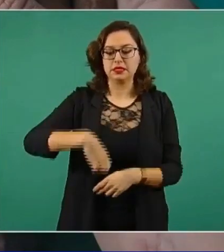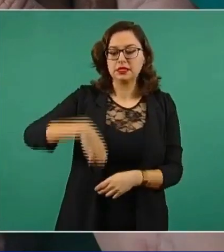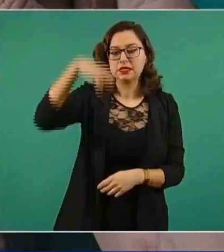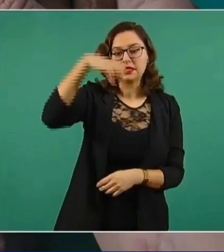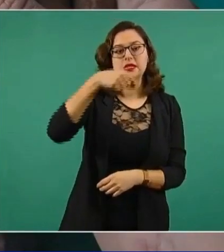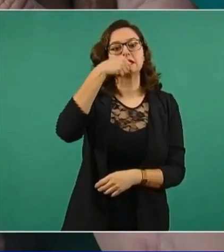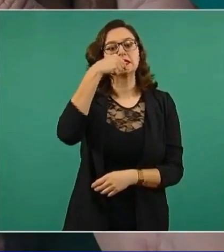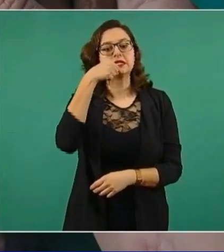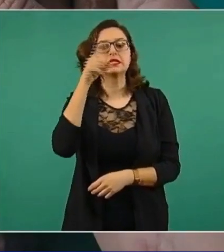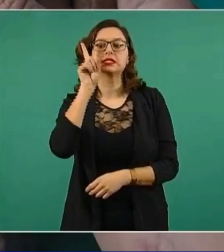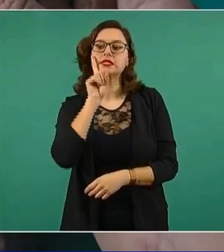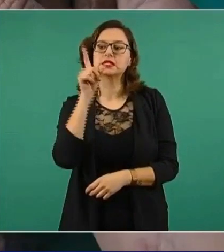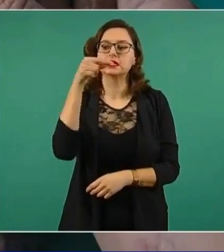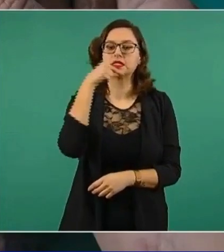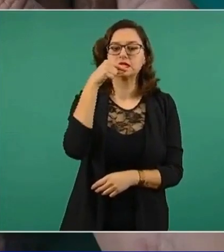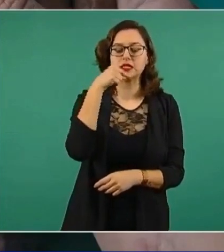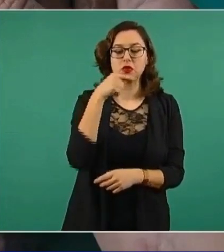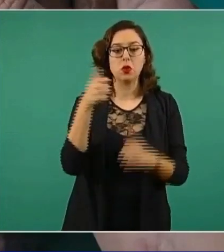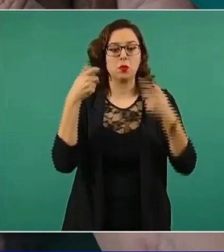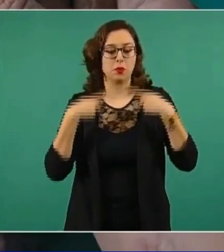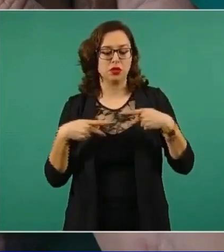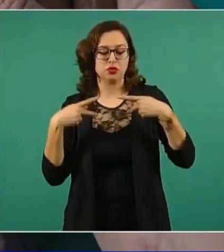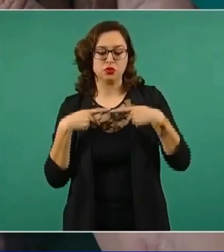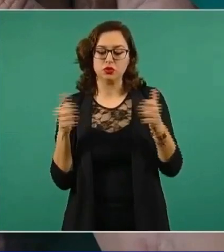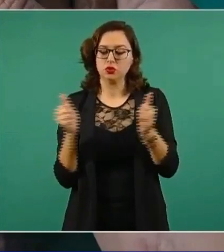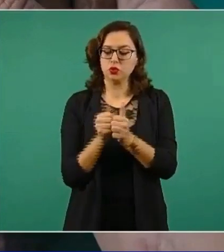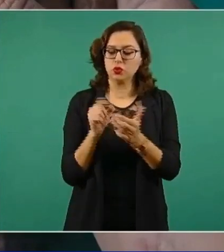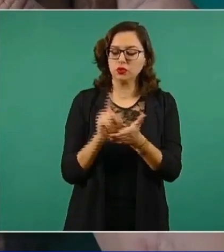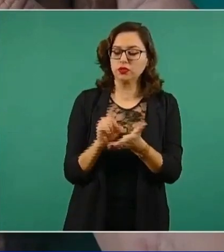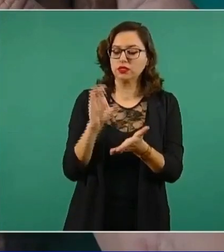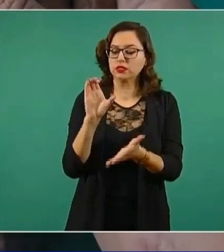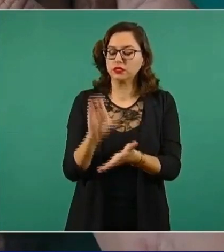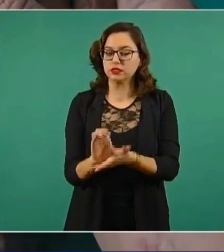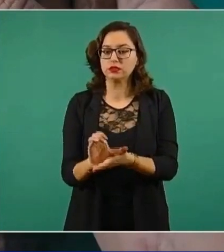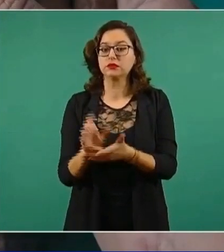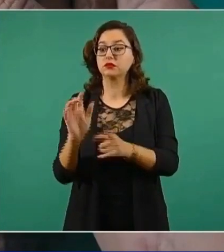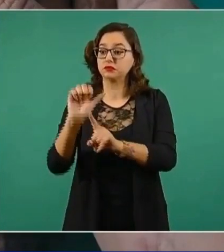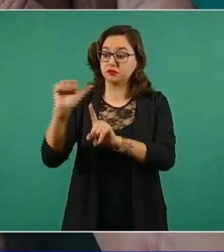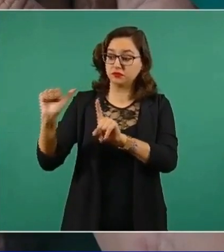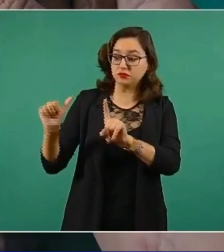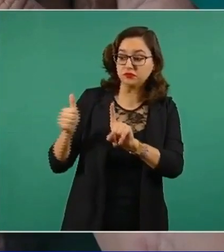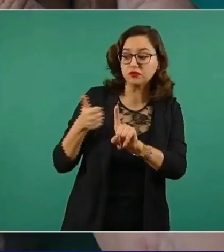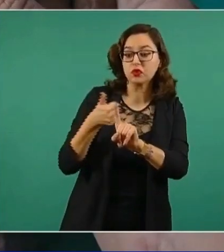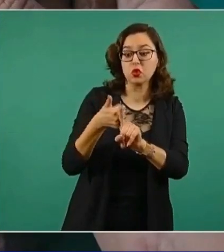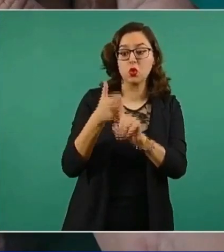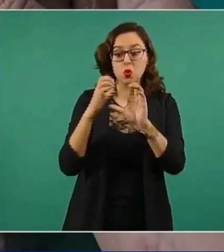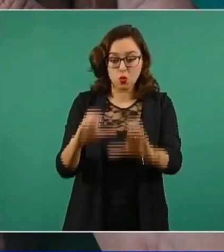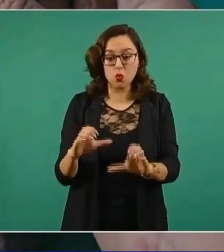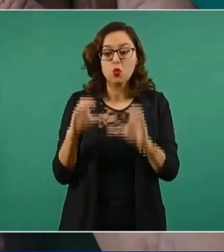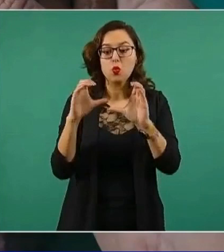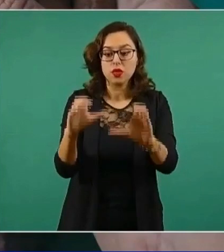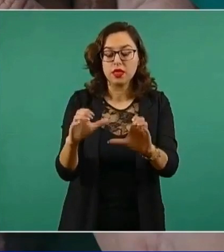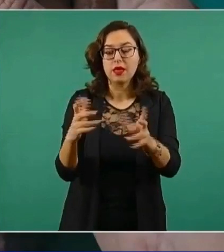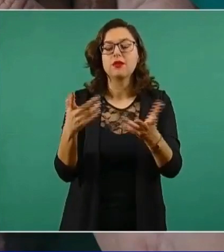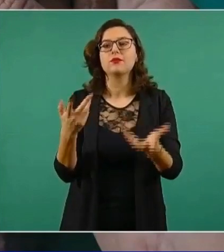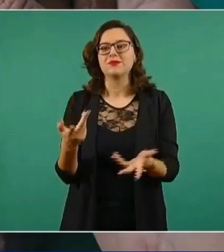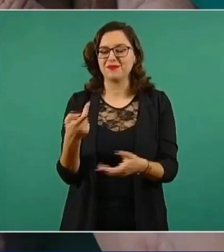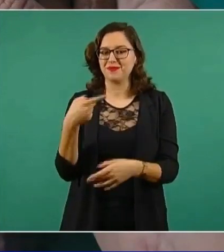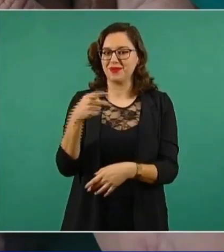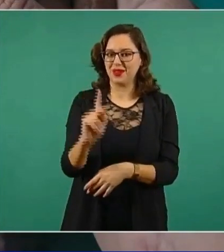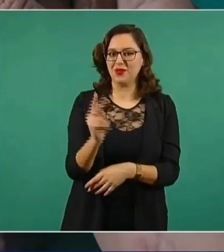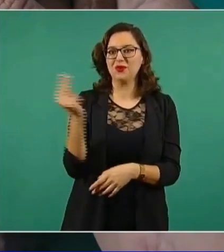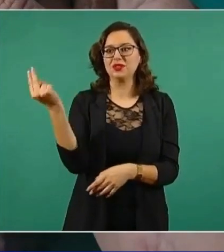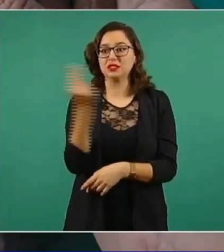niñas y niños, las personas que viven con discapacidad, cuenten con espacios, con actividades